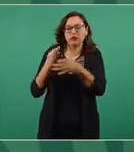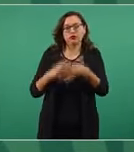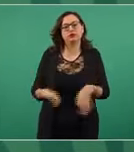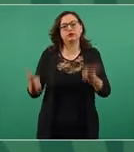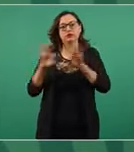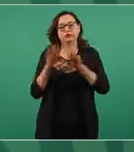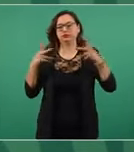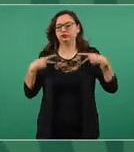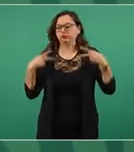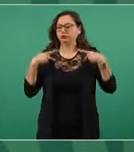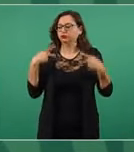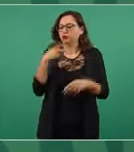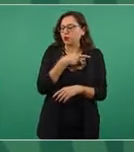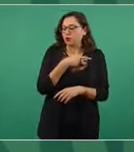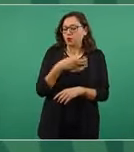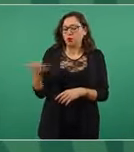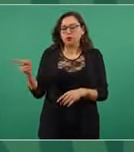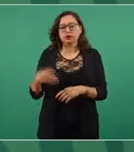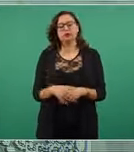desigualdad?